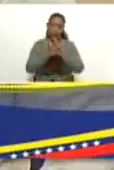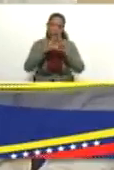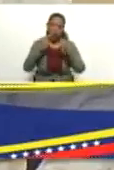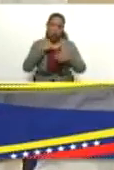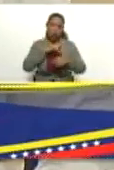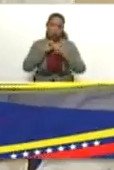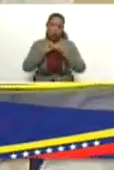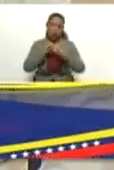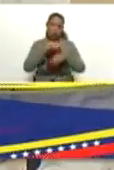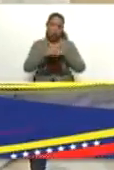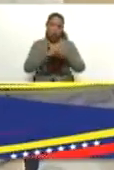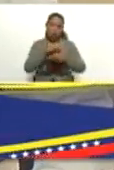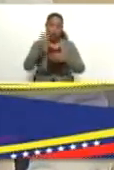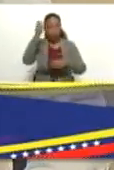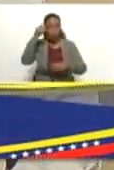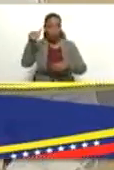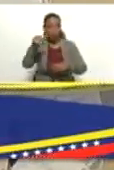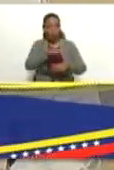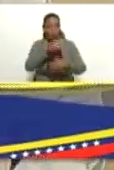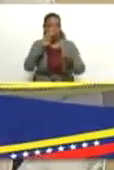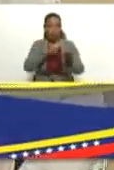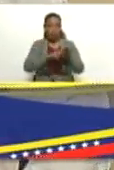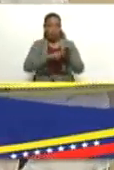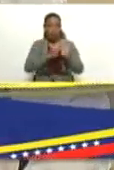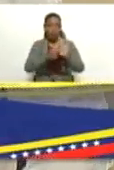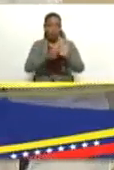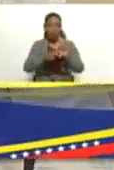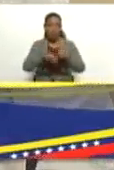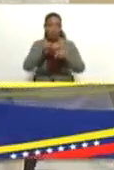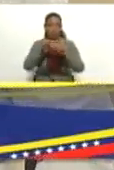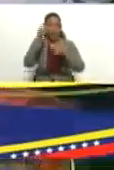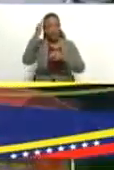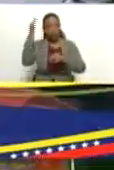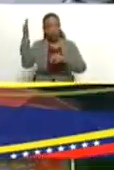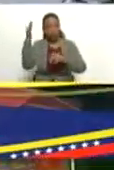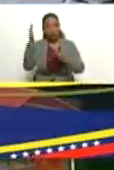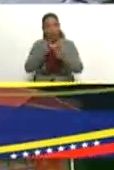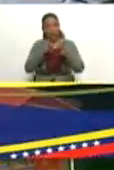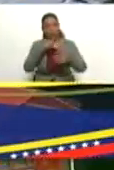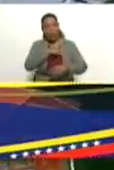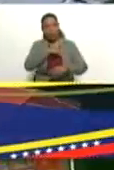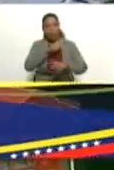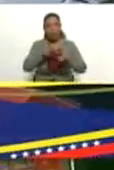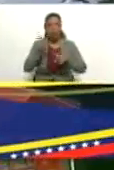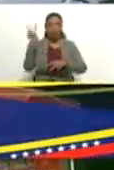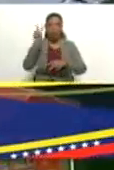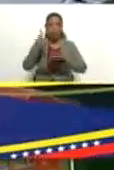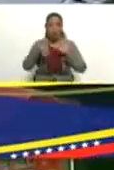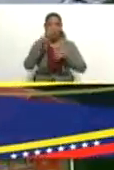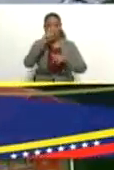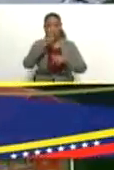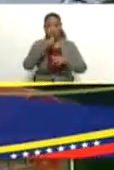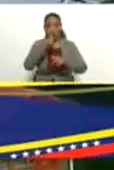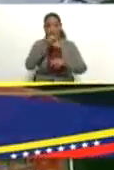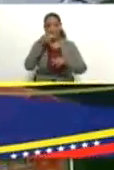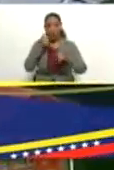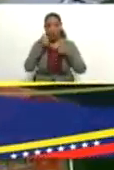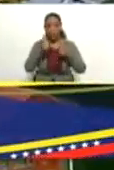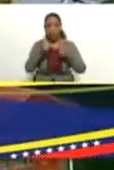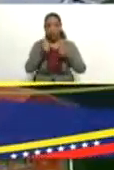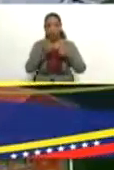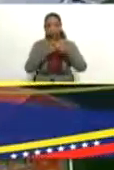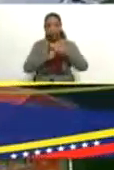seguiremos llevando que nuestro pueblo es el verdadero constructor de estos sueños. Gran misión Vivienda Venezuela, 12 años de éxitos,